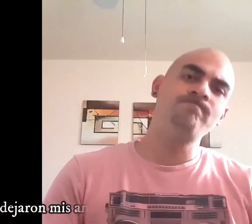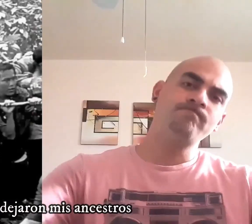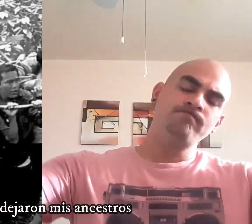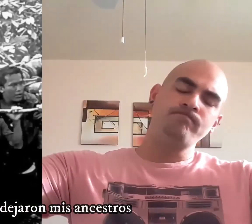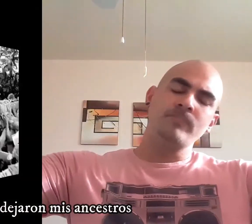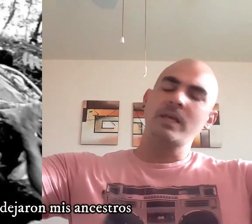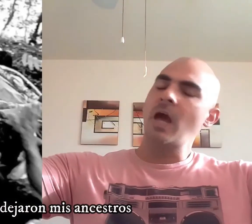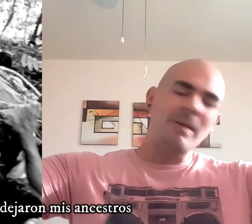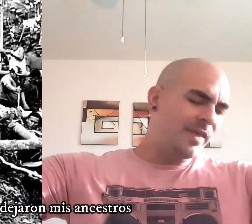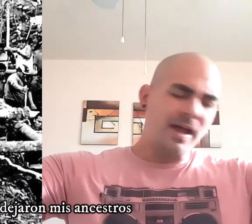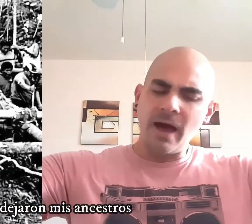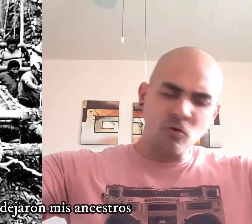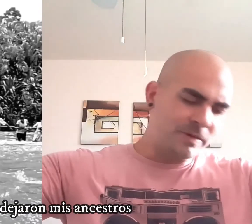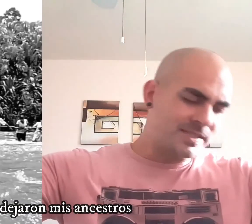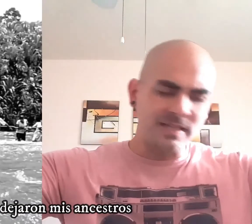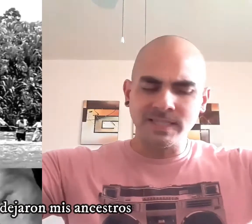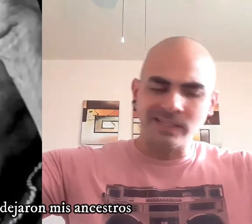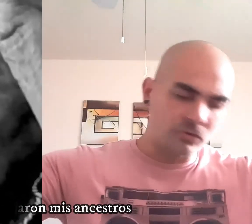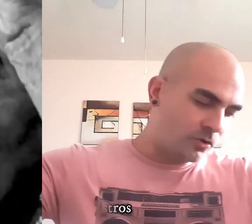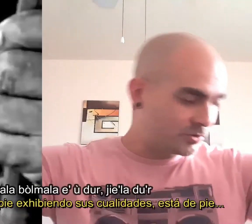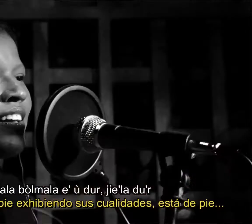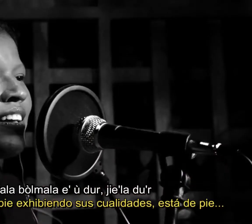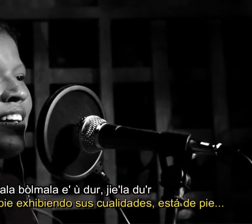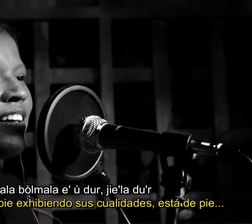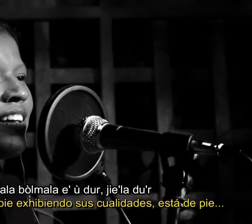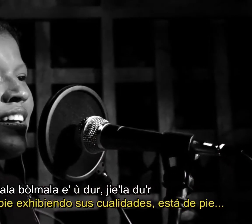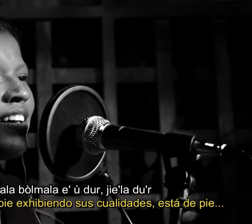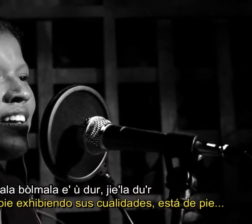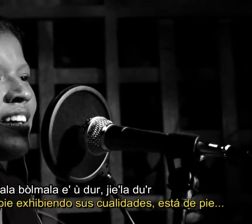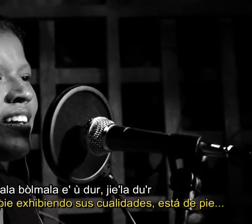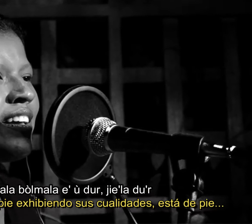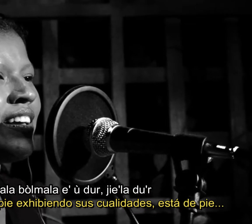esto que me dejaron mis ancestros.